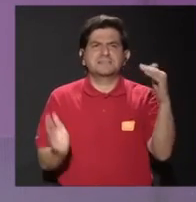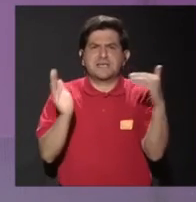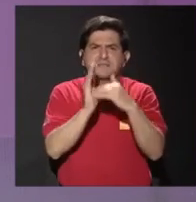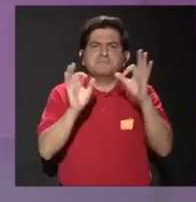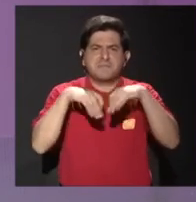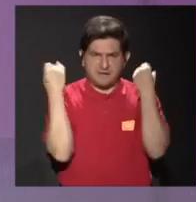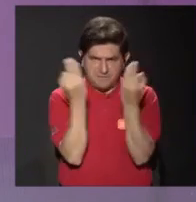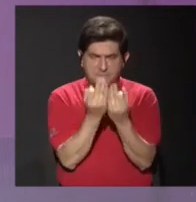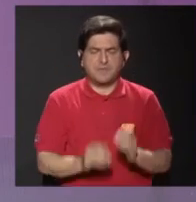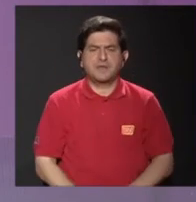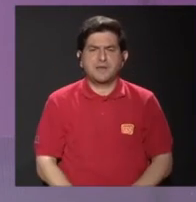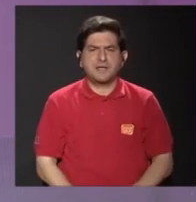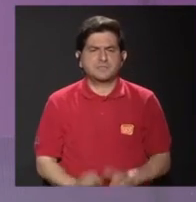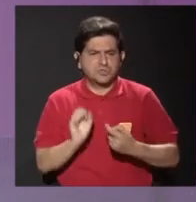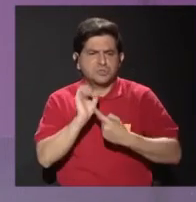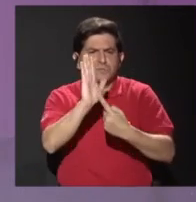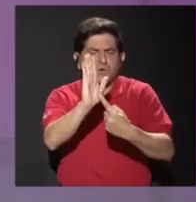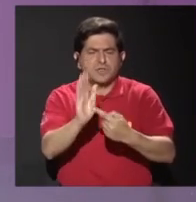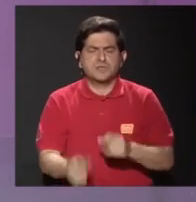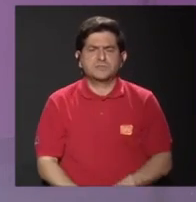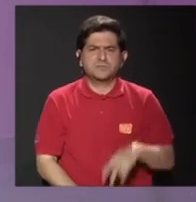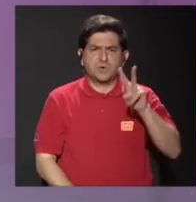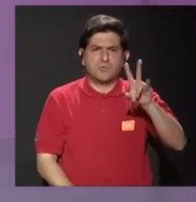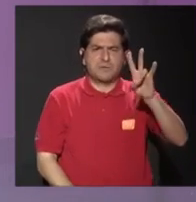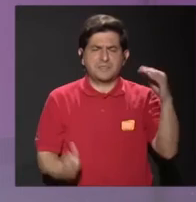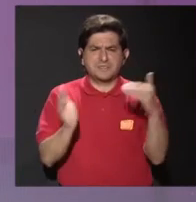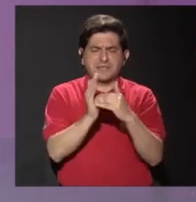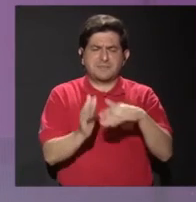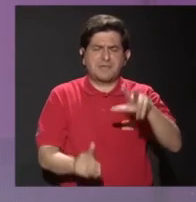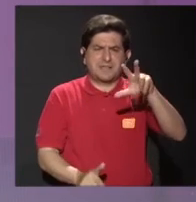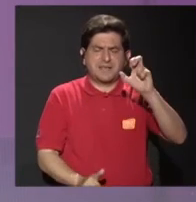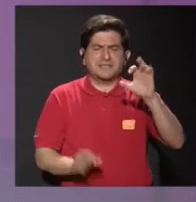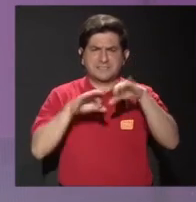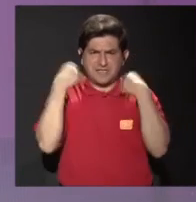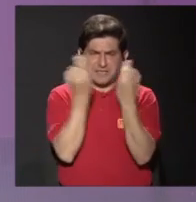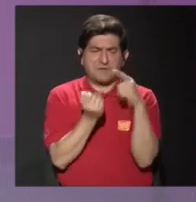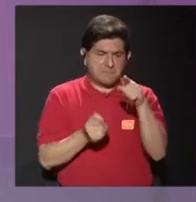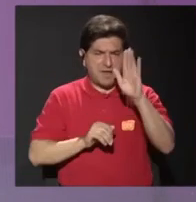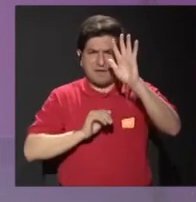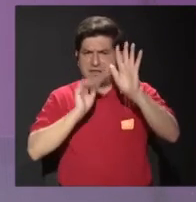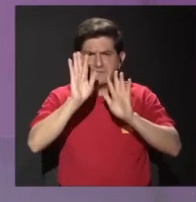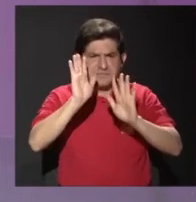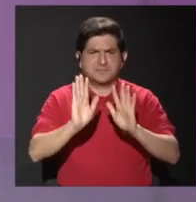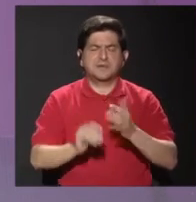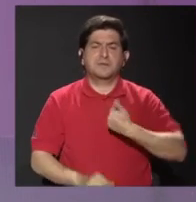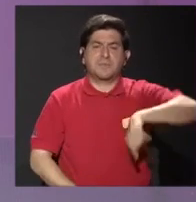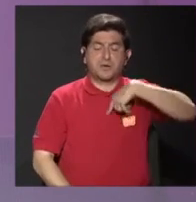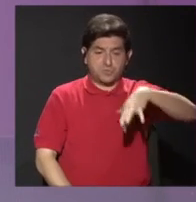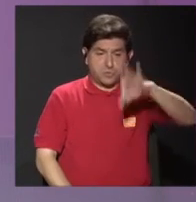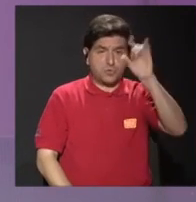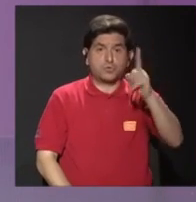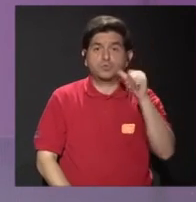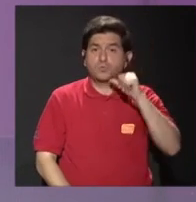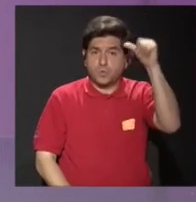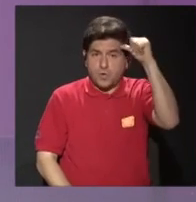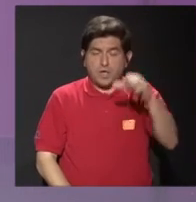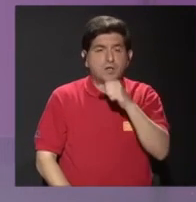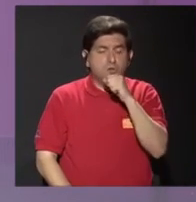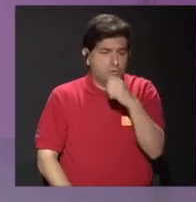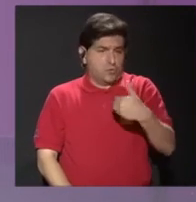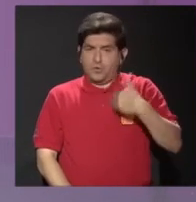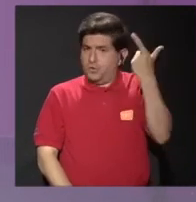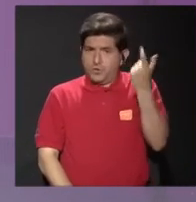y lo vamos a hacer según las proyecciones con 27 mil 300 familias bajo este esquema y donde encontremos un adulto mayor sin